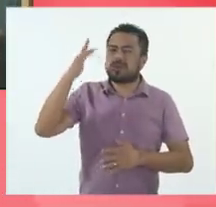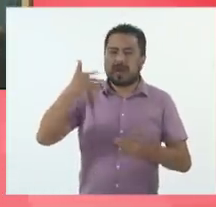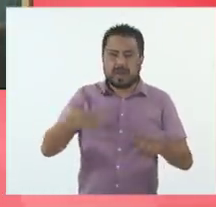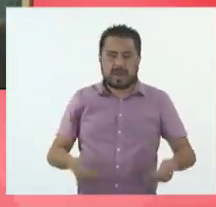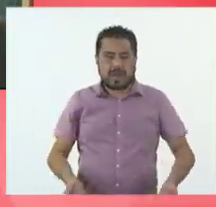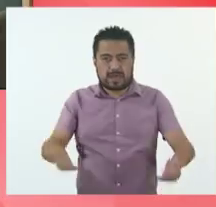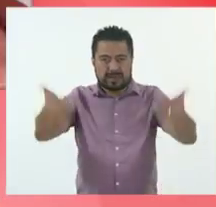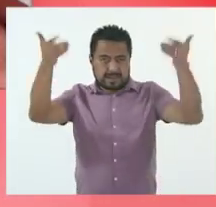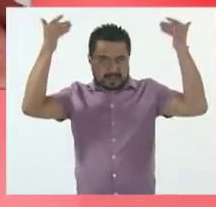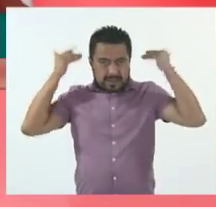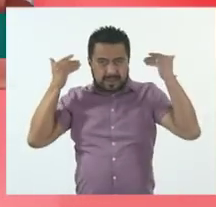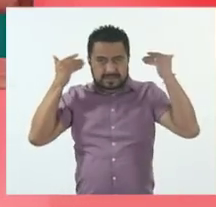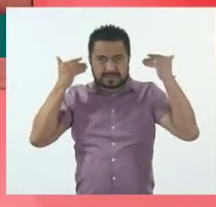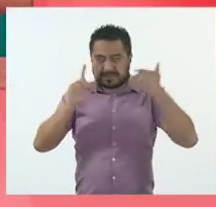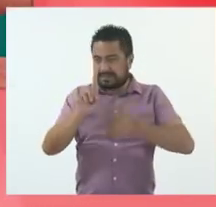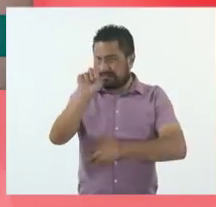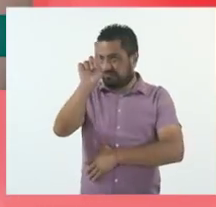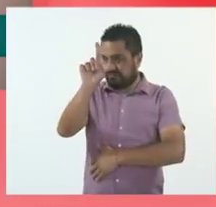de ella.